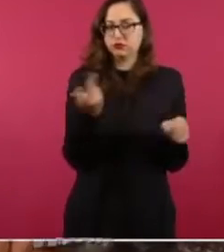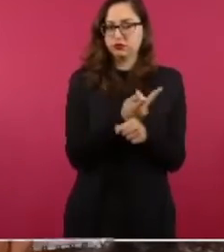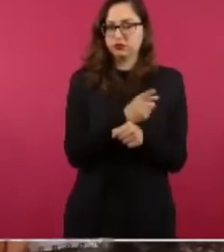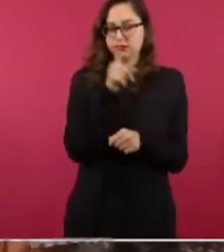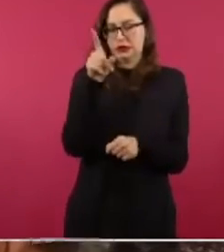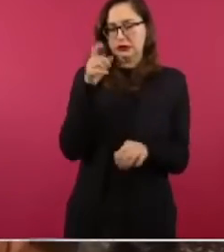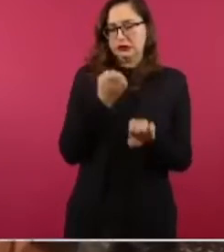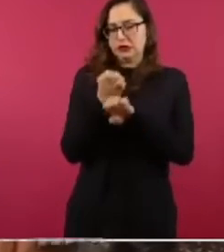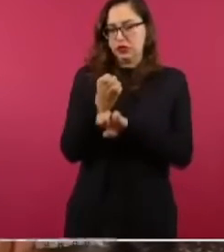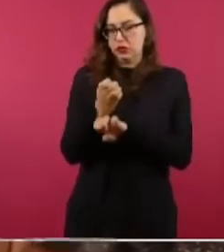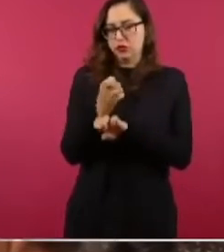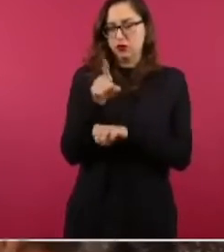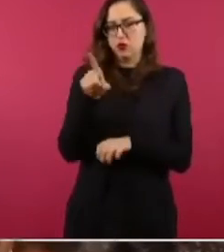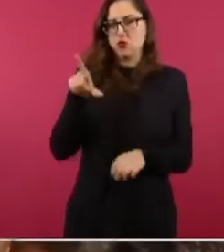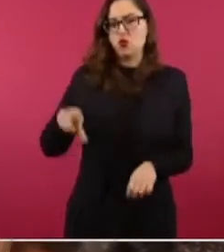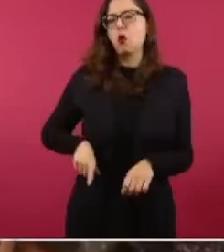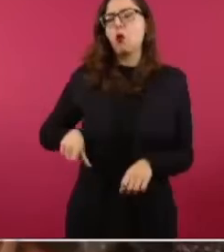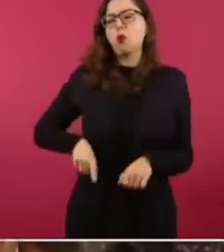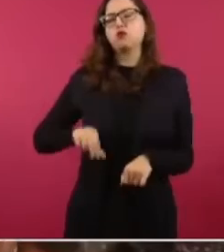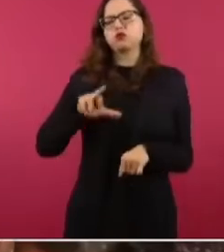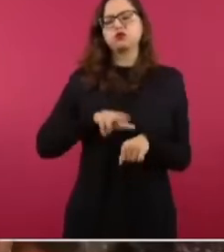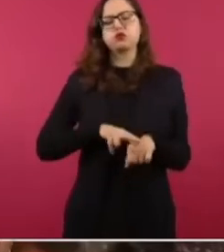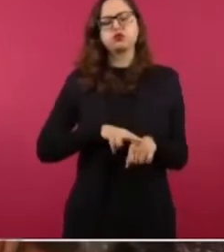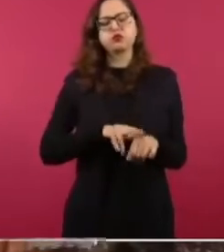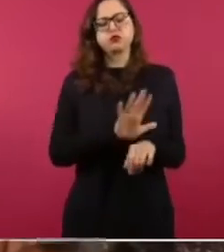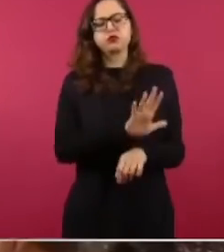pasó en Nuevo León